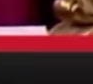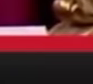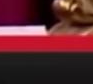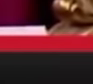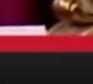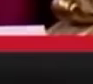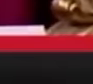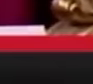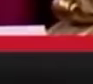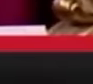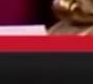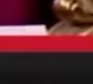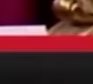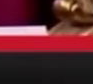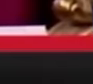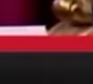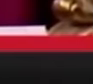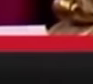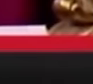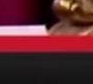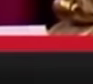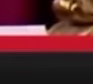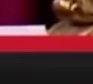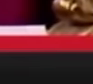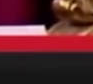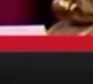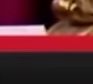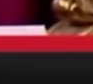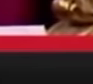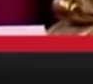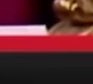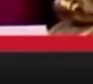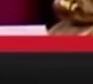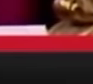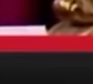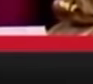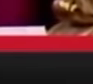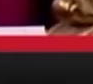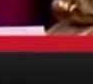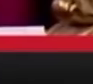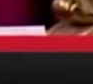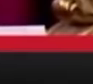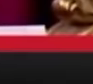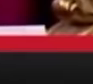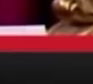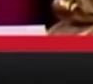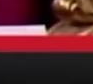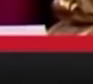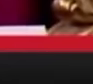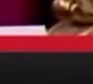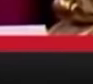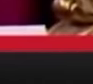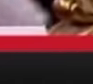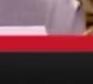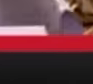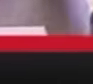2 de junio del año 2011, en que la propia señora alcaldesa informa sobre las declaraciones que realizaría en una